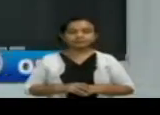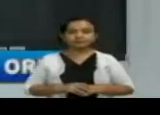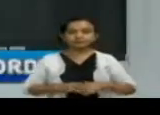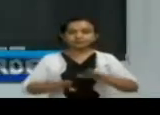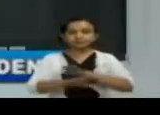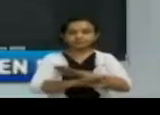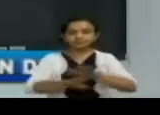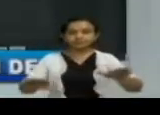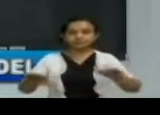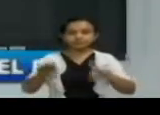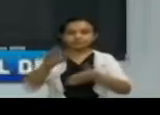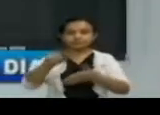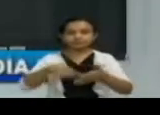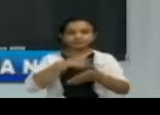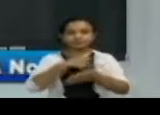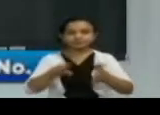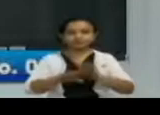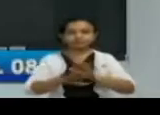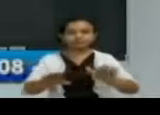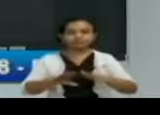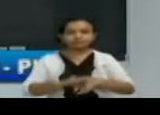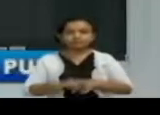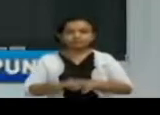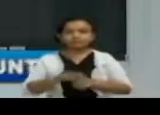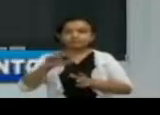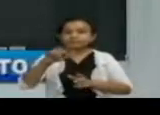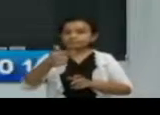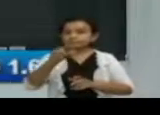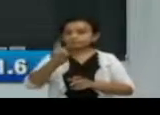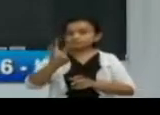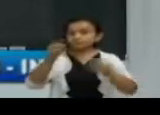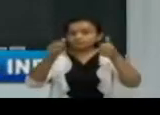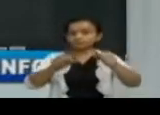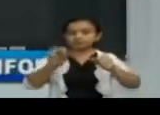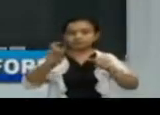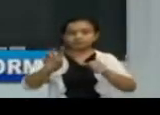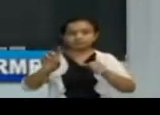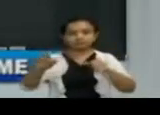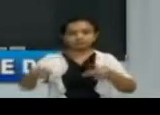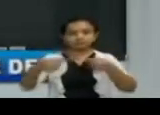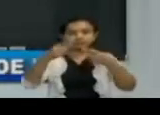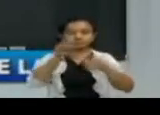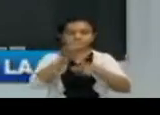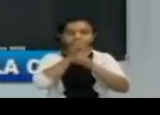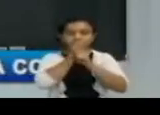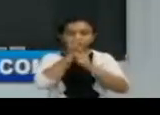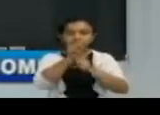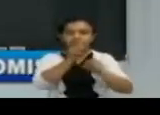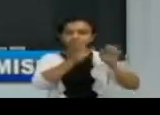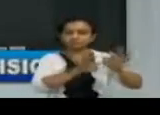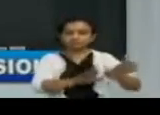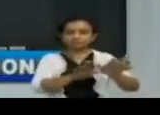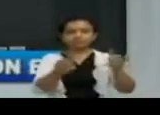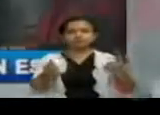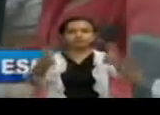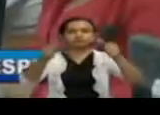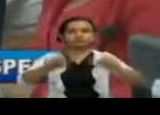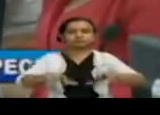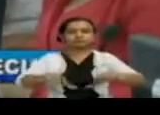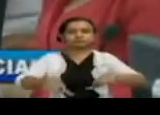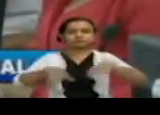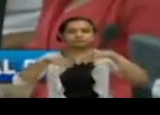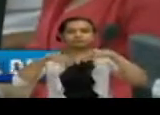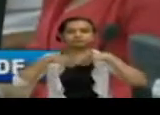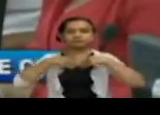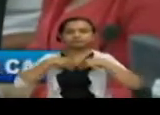Se cierra la votación. 73 votos a favor, 3 en contra, 1 abstención, 1 presente. Se aprueba